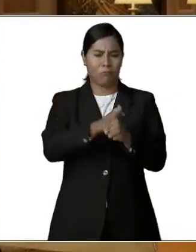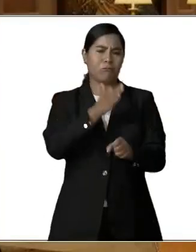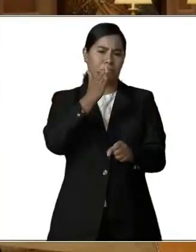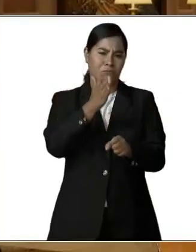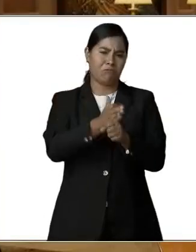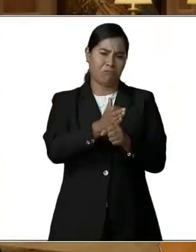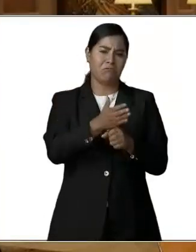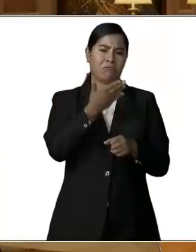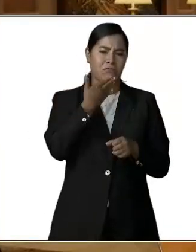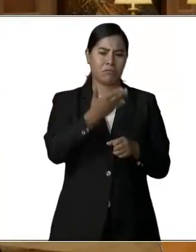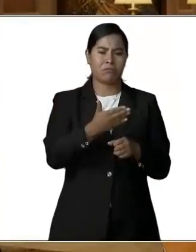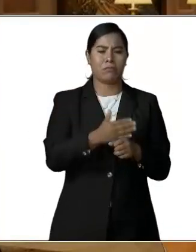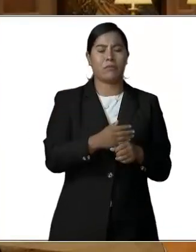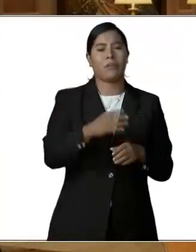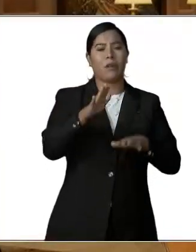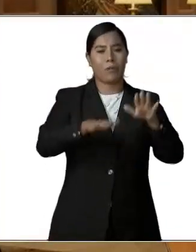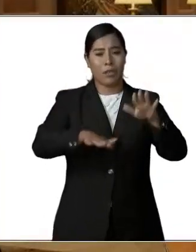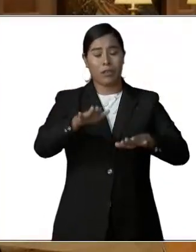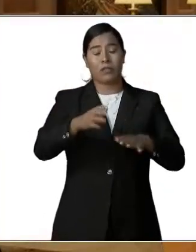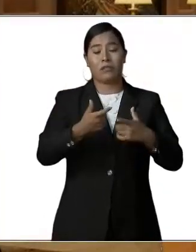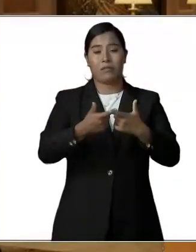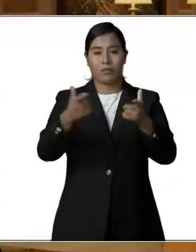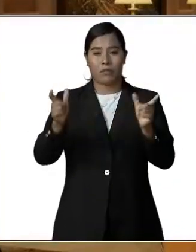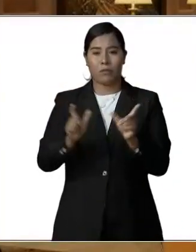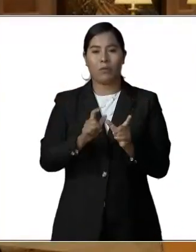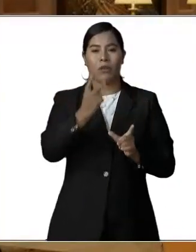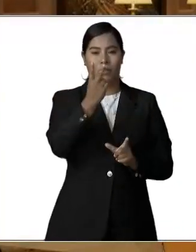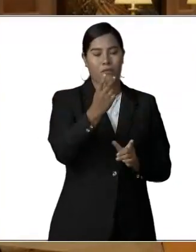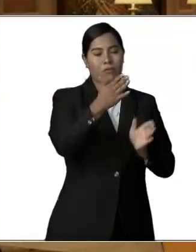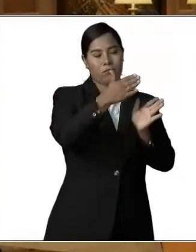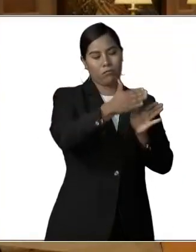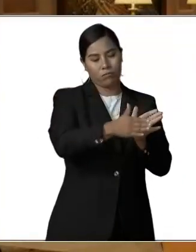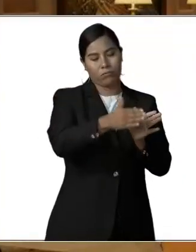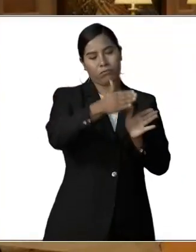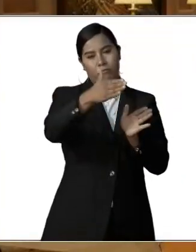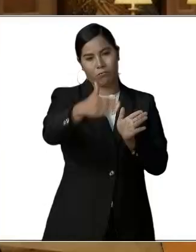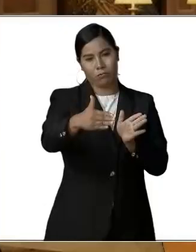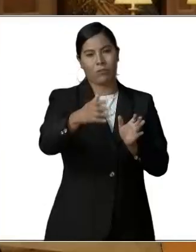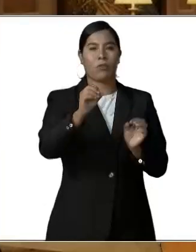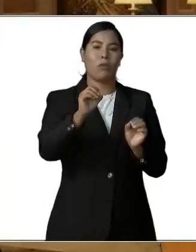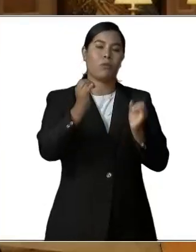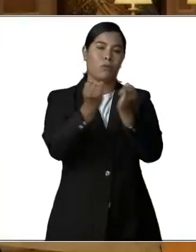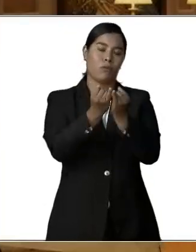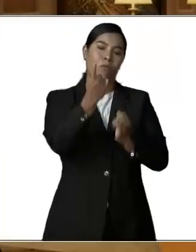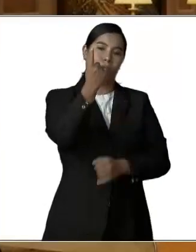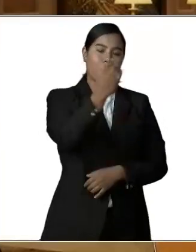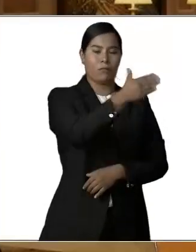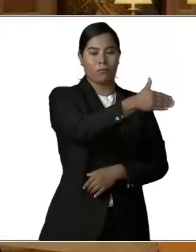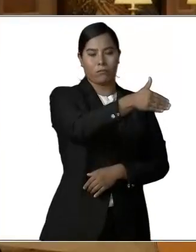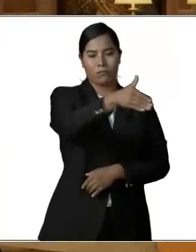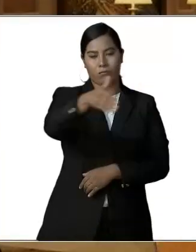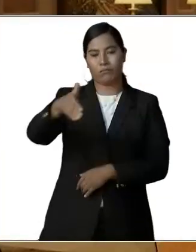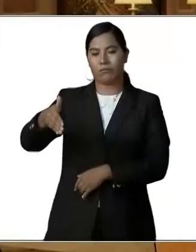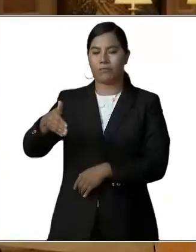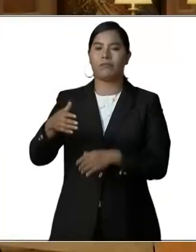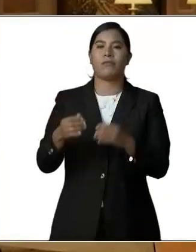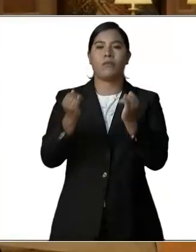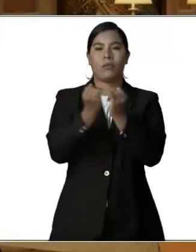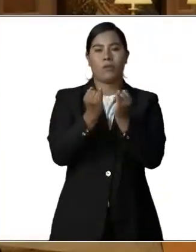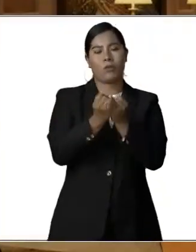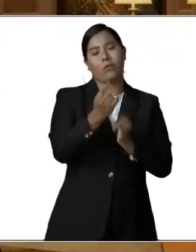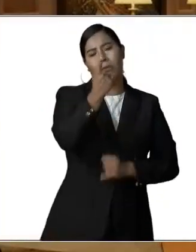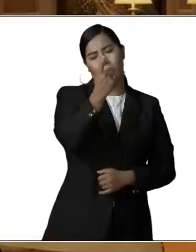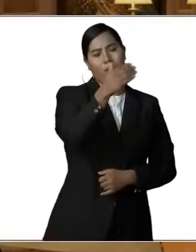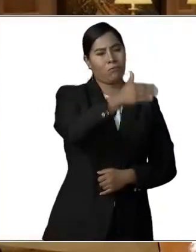muchos de ellos lo hacen hasta en 2 filas, ¿no? O a veces todo seguido. Pero está acomodado más o menos los micrófonos para que lo hagan en 2 filas